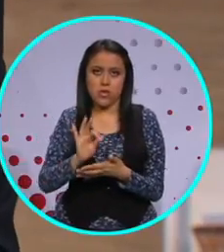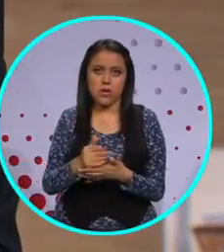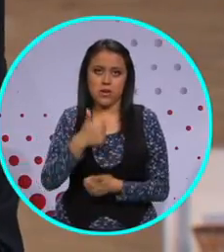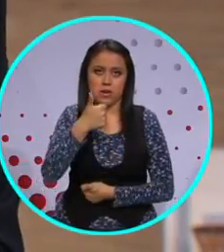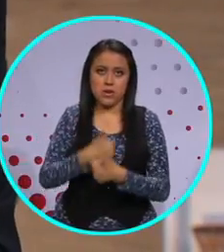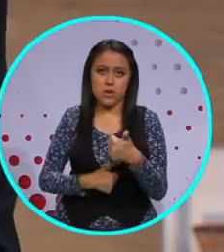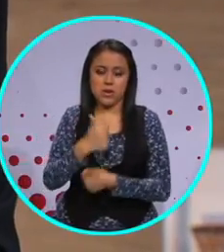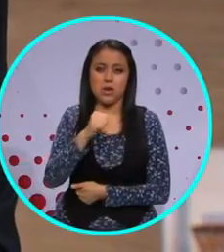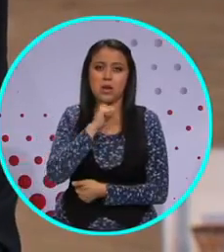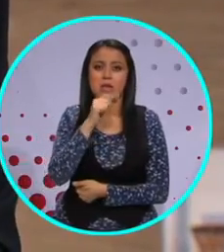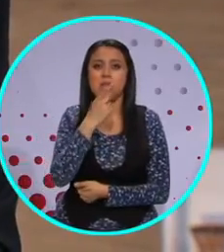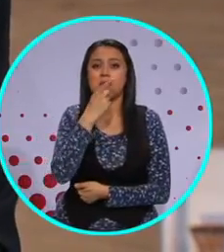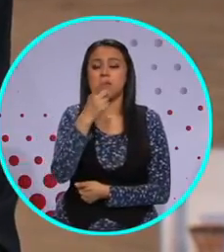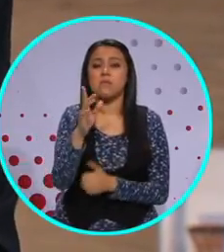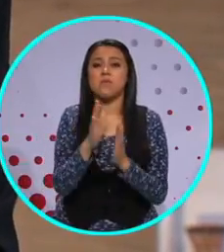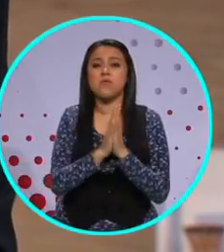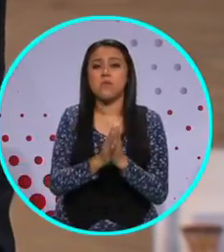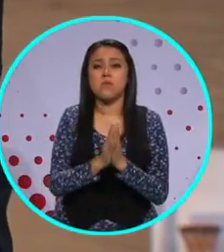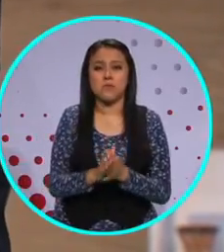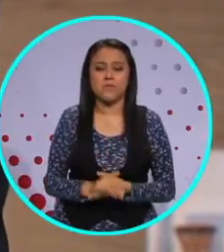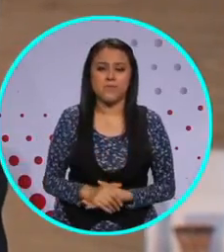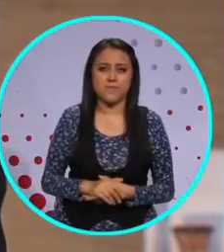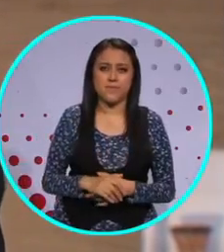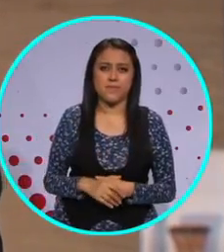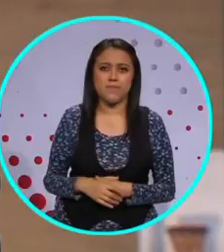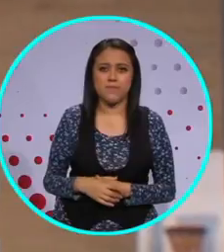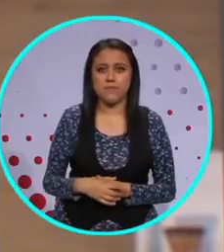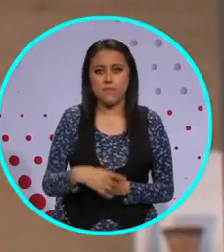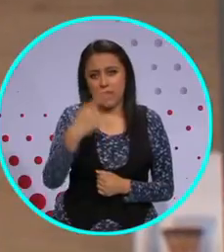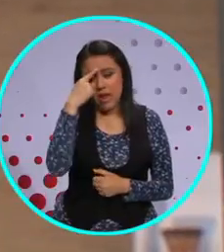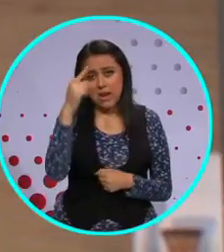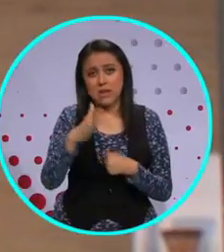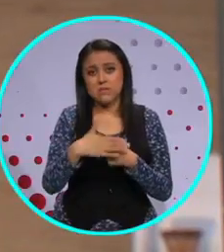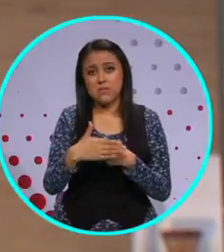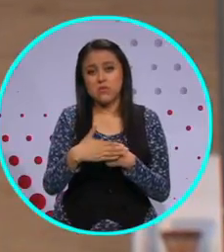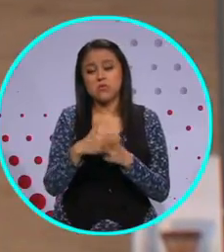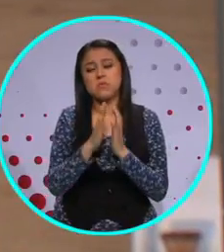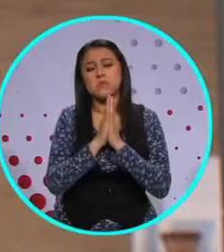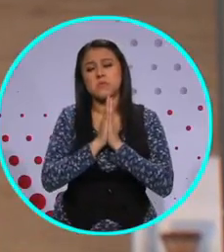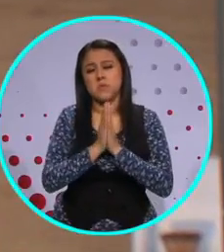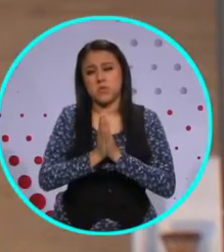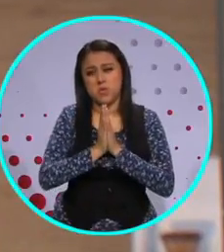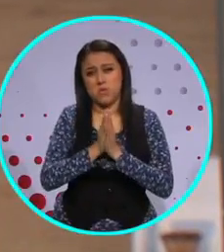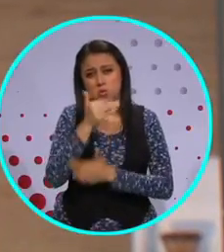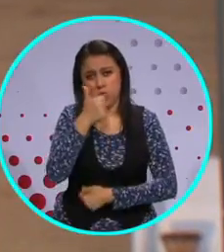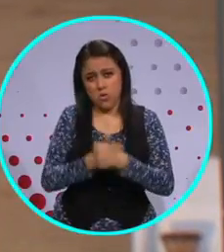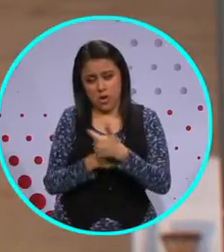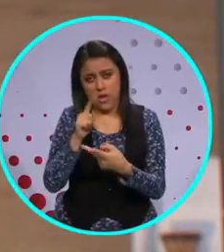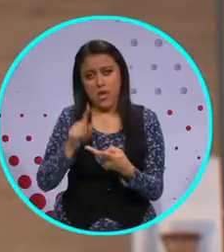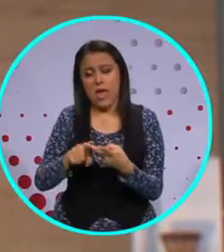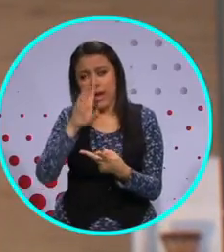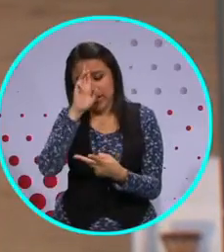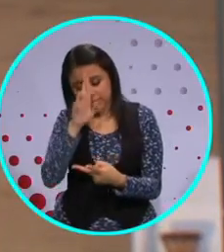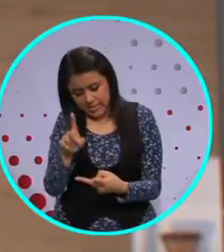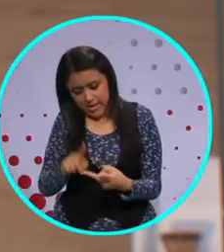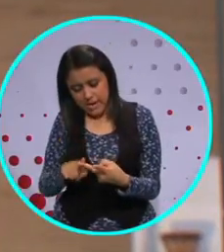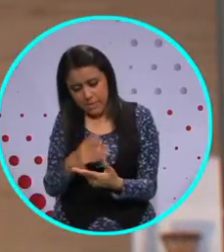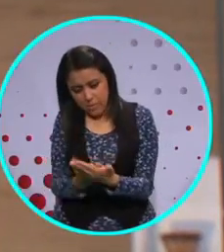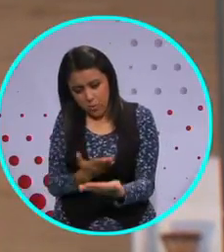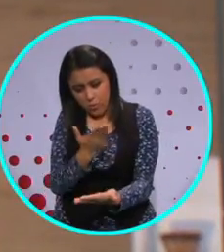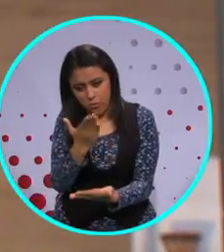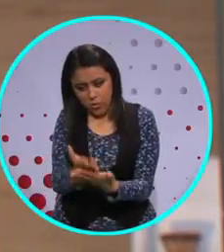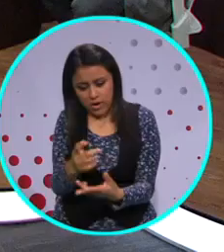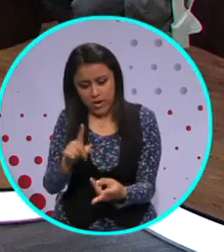un agregado no les digas que dije yo pero llama dispones para los próximos candidatos respeten propongan y díganme lo que en serio van a ser